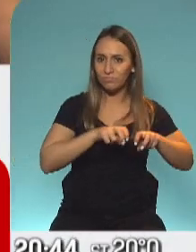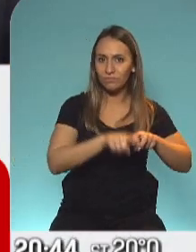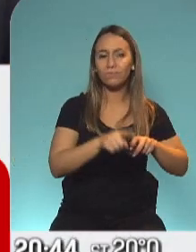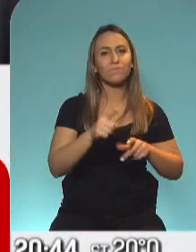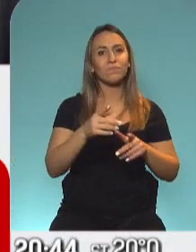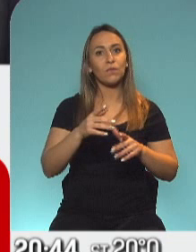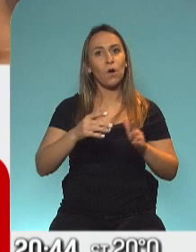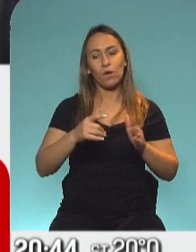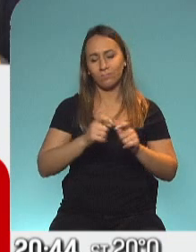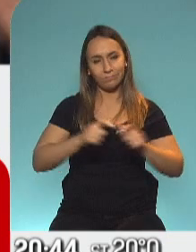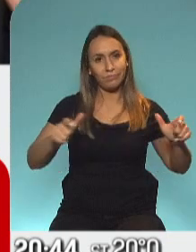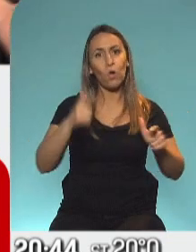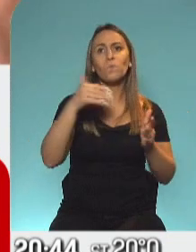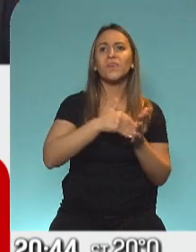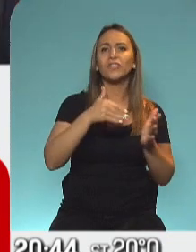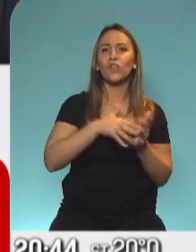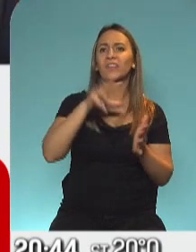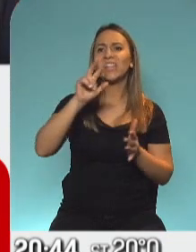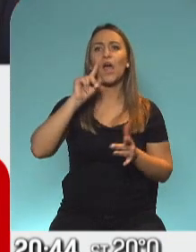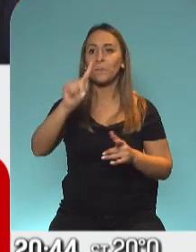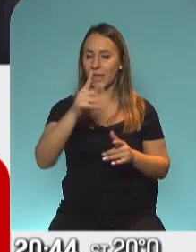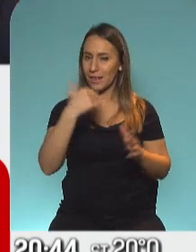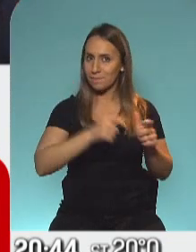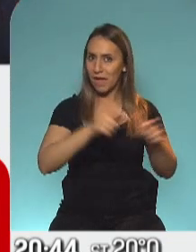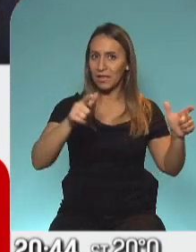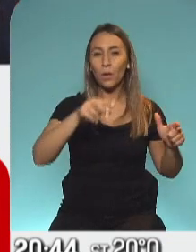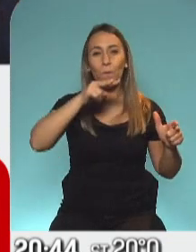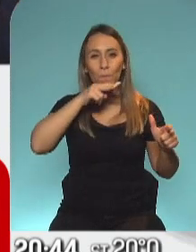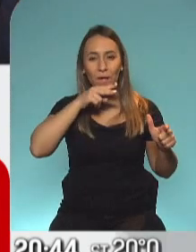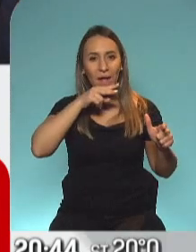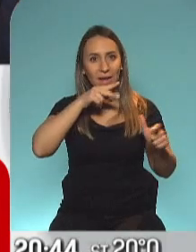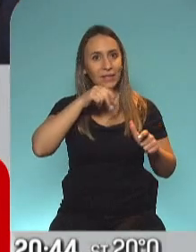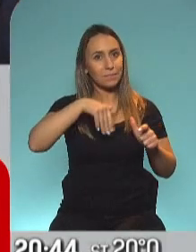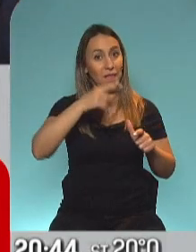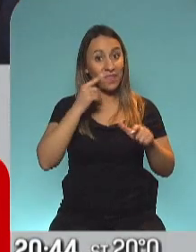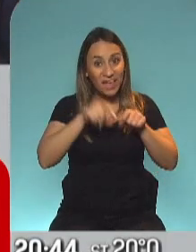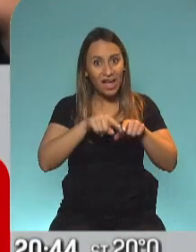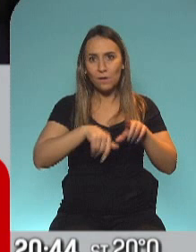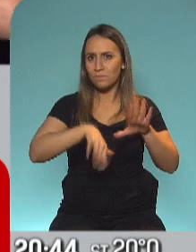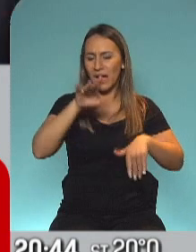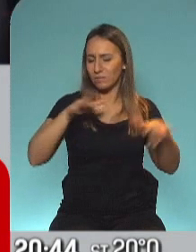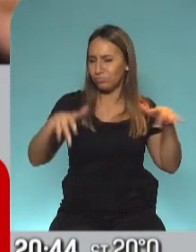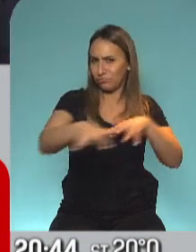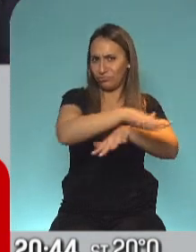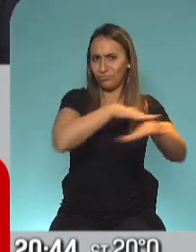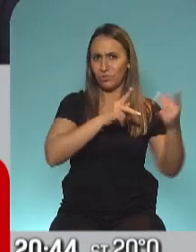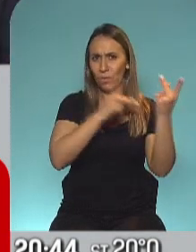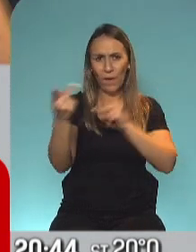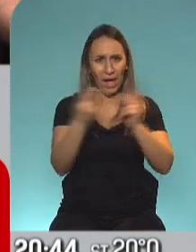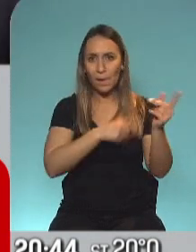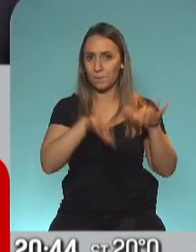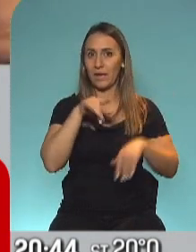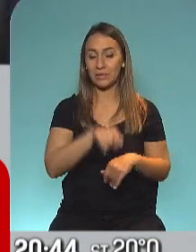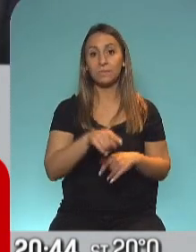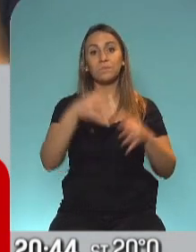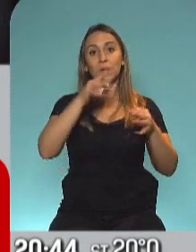1.020.000, 1.030.000, los viernes generalmente, que es el día que más se moviliza la gente. Todos los viernes hemos tenido la